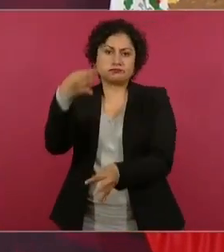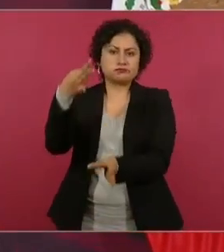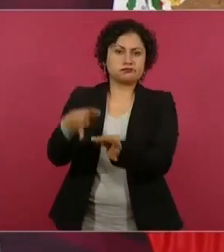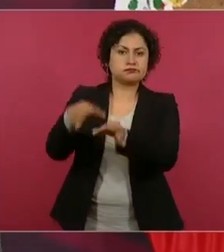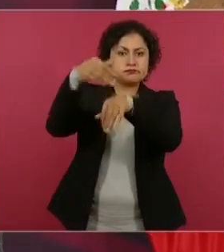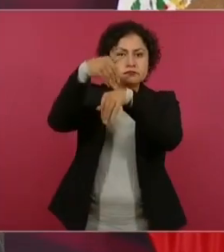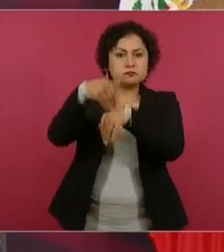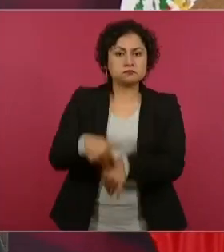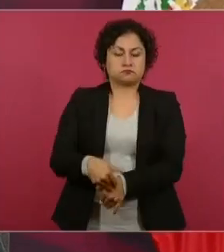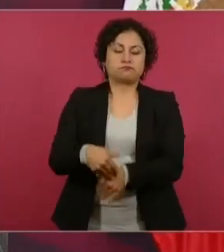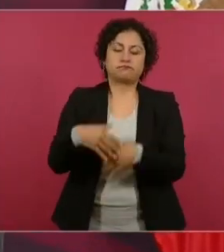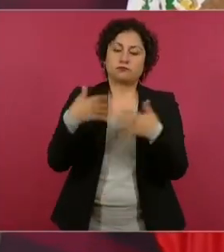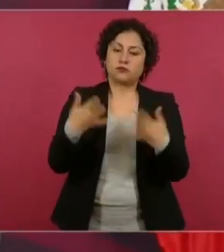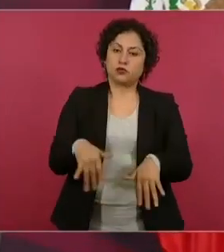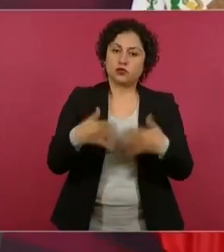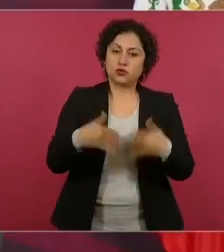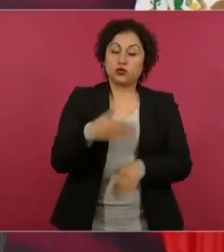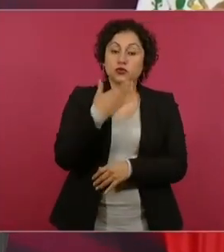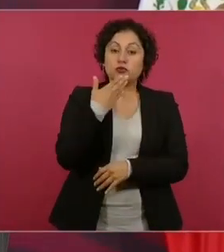bastante